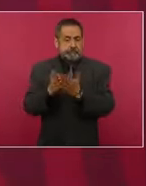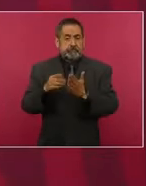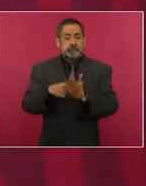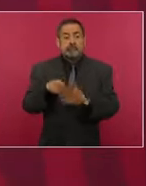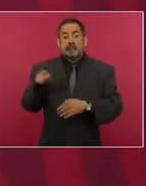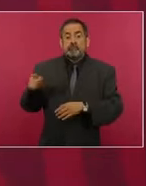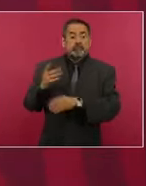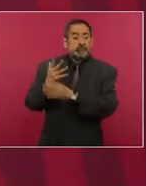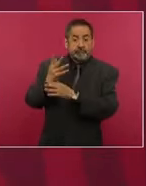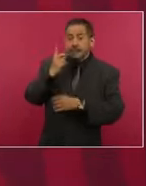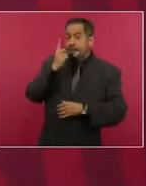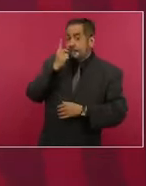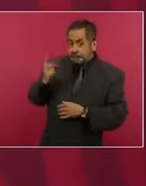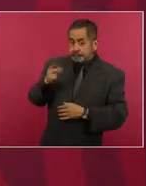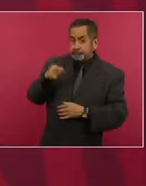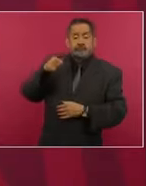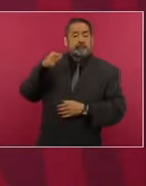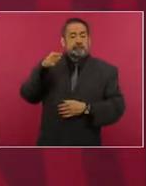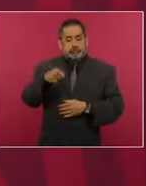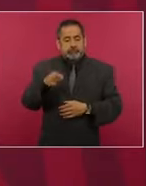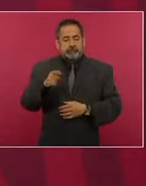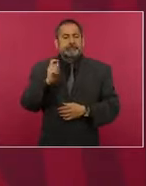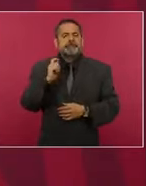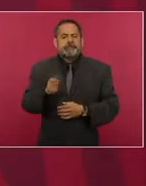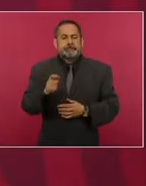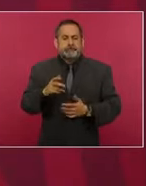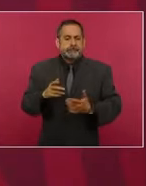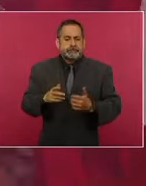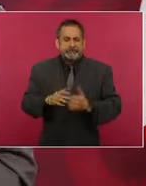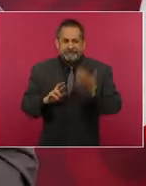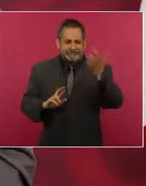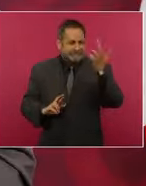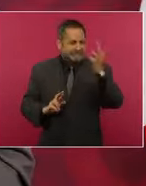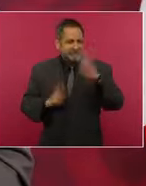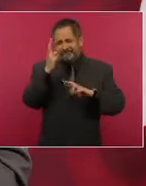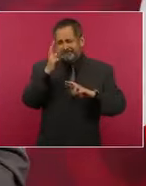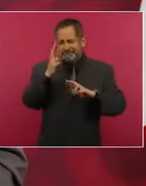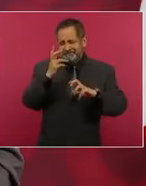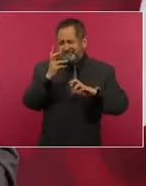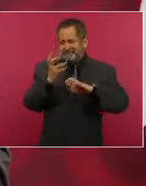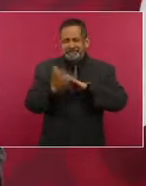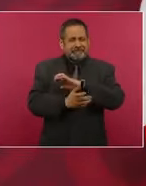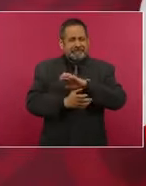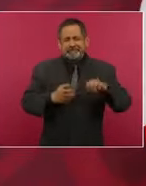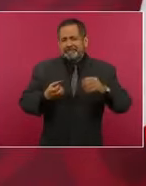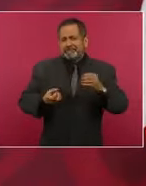Él asegura que lo que acabó con la revolución desde entonces